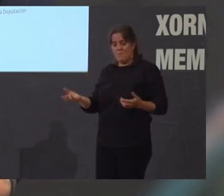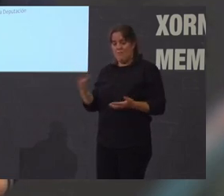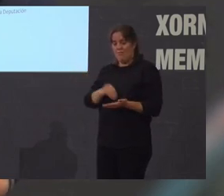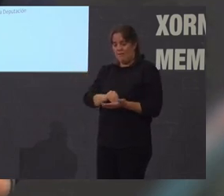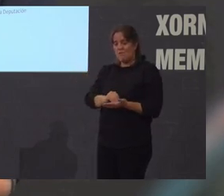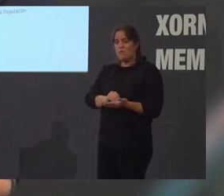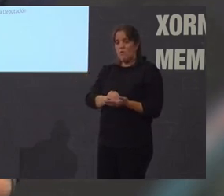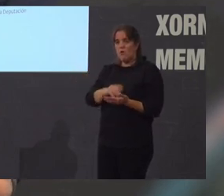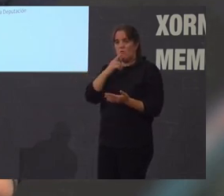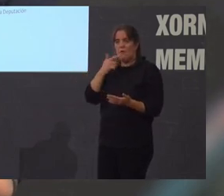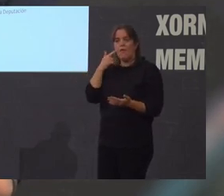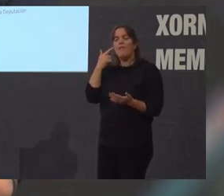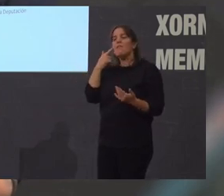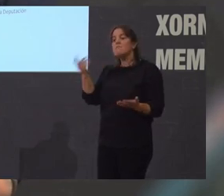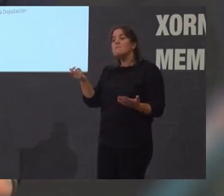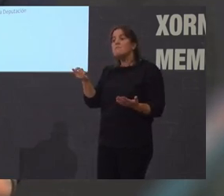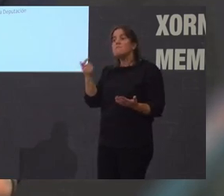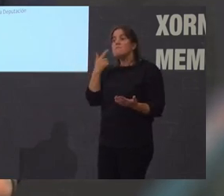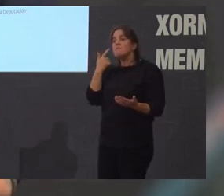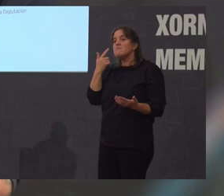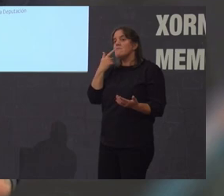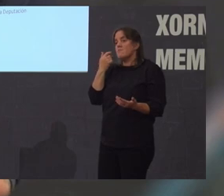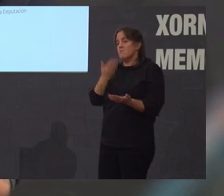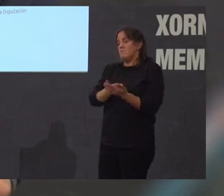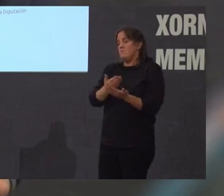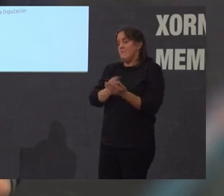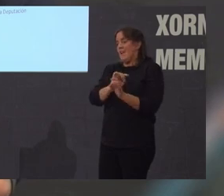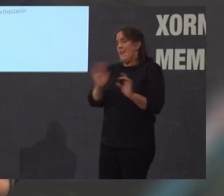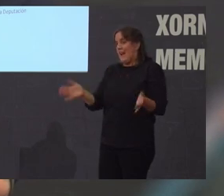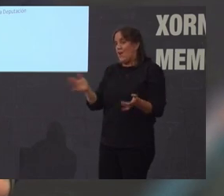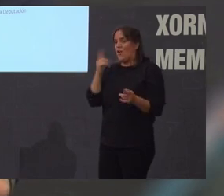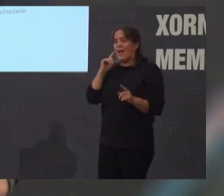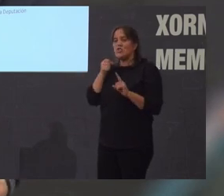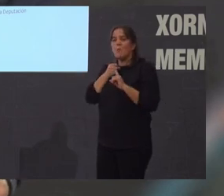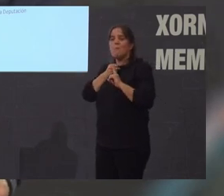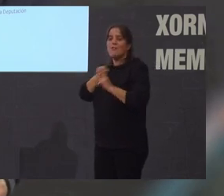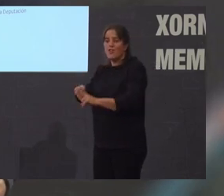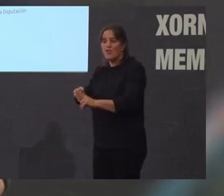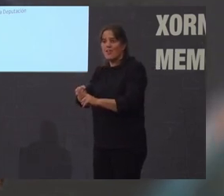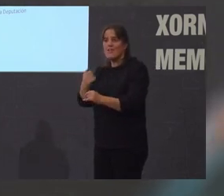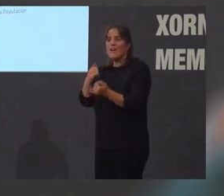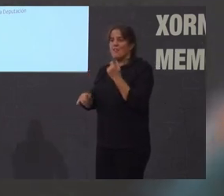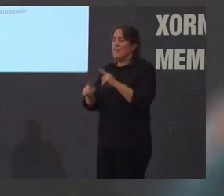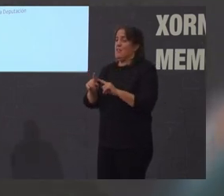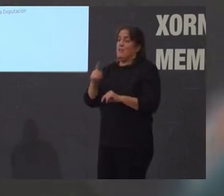dieran cuenta de que cuando alguien me intenta presionar, pues que no suele funcionarle muy bien.